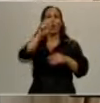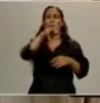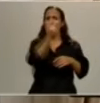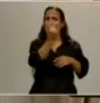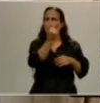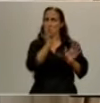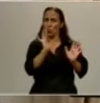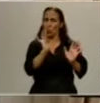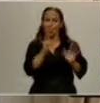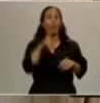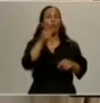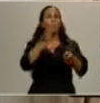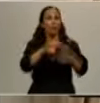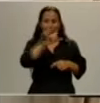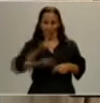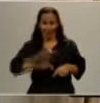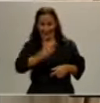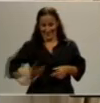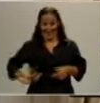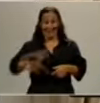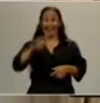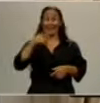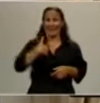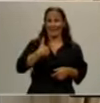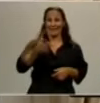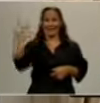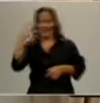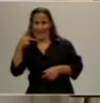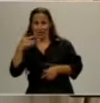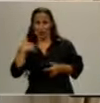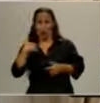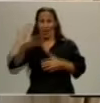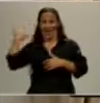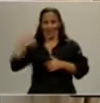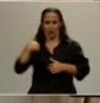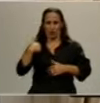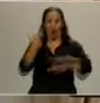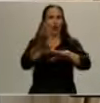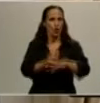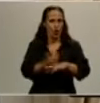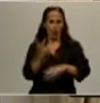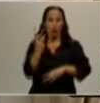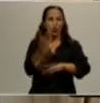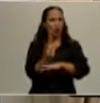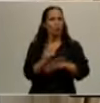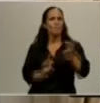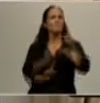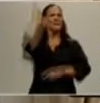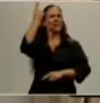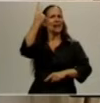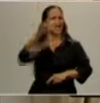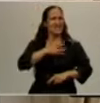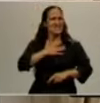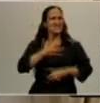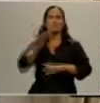Unidas. Los presidentes de la República Argentina, Néstor Carlos Kirchner y quien le habla, fueron los primeros que lo hicieron desde el